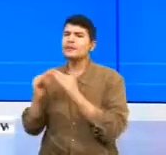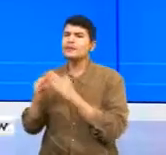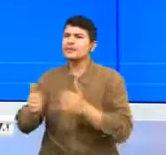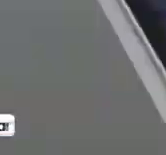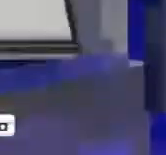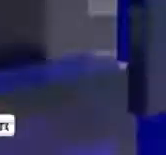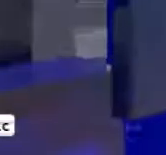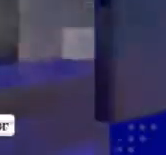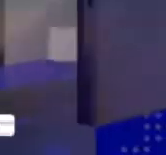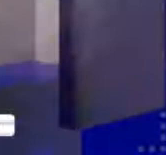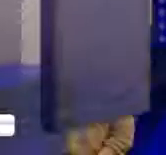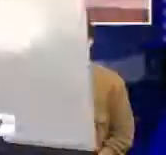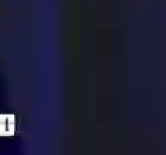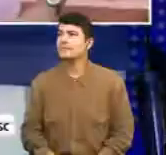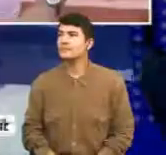buenas tardes